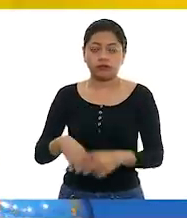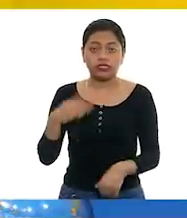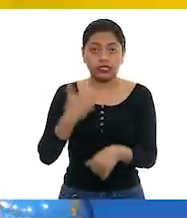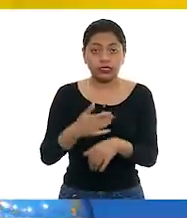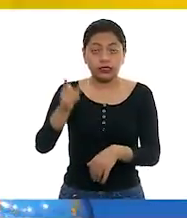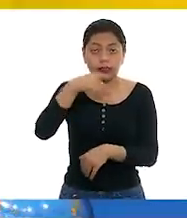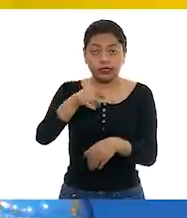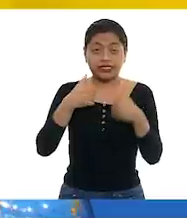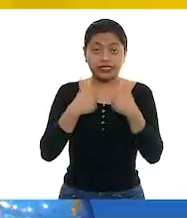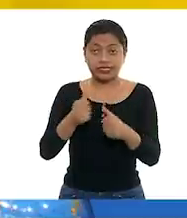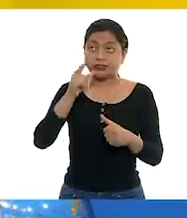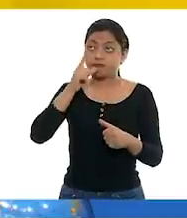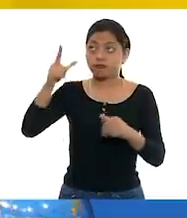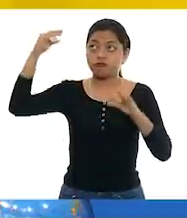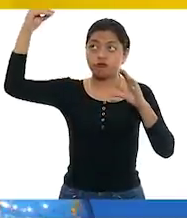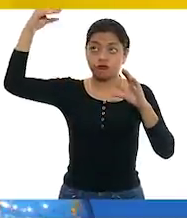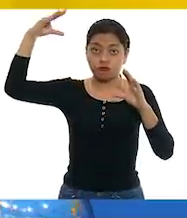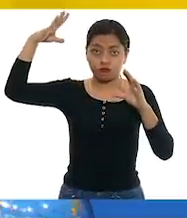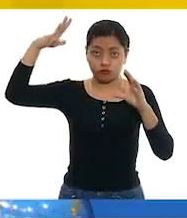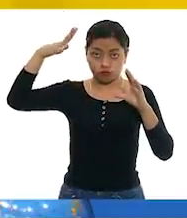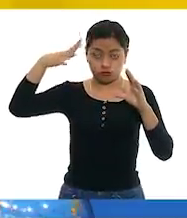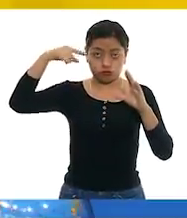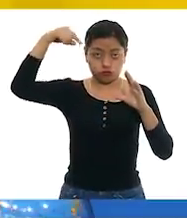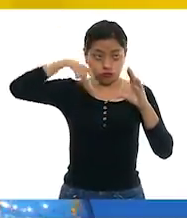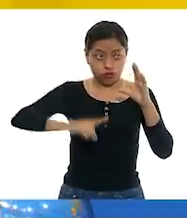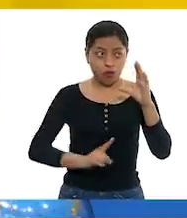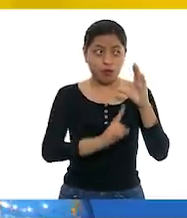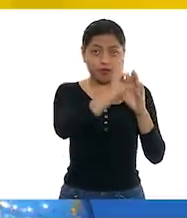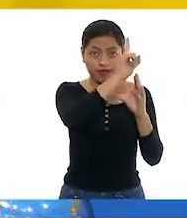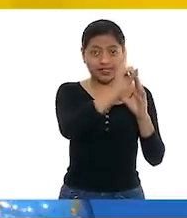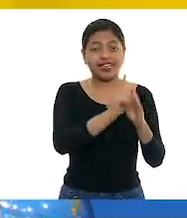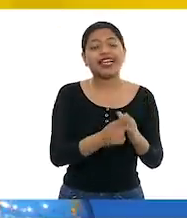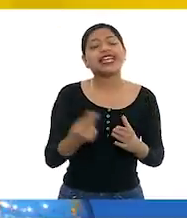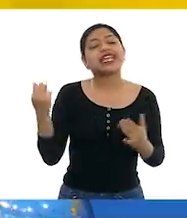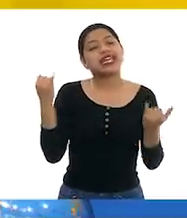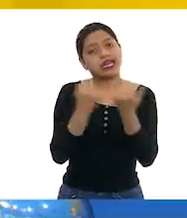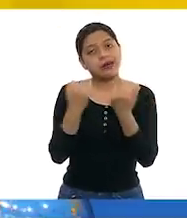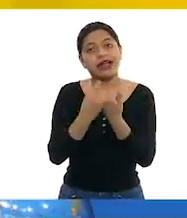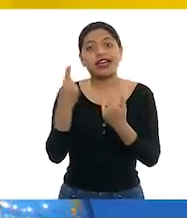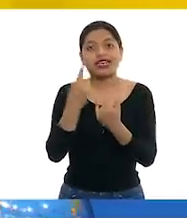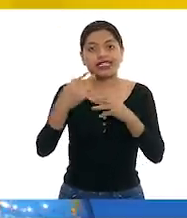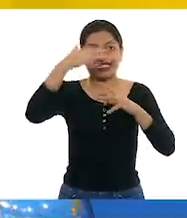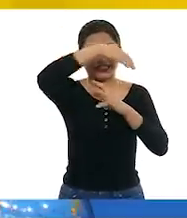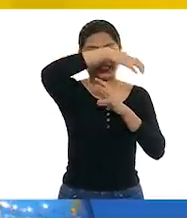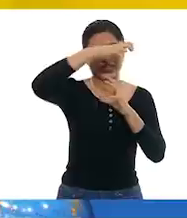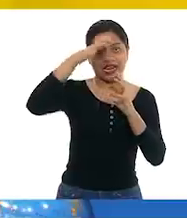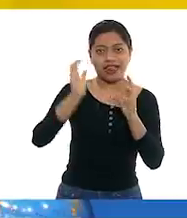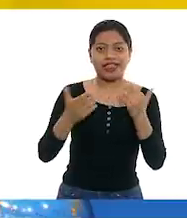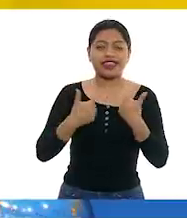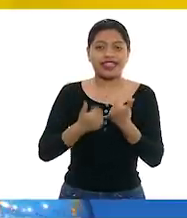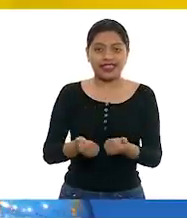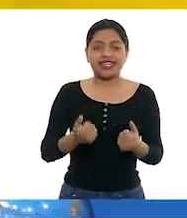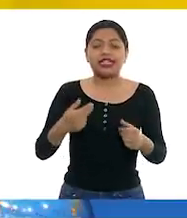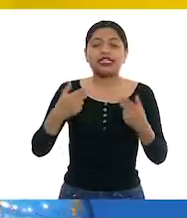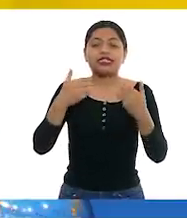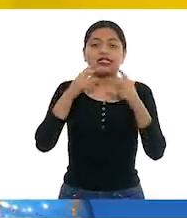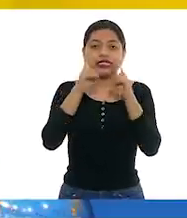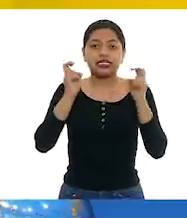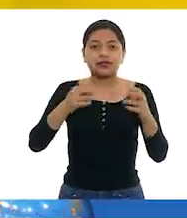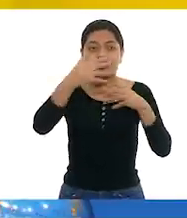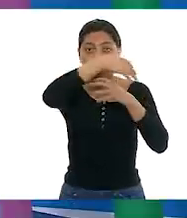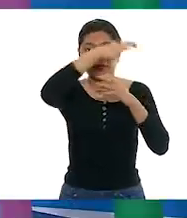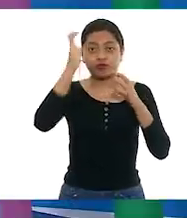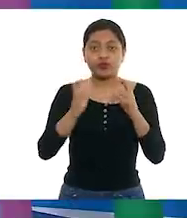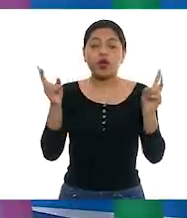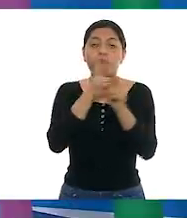es el efecto invernadero sin que lo relacionemos con el tema de la contaminación del aire y de todos los residuos que producimos los seres